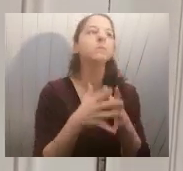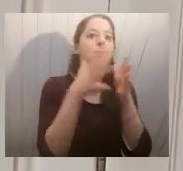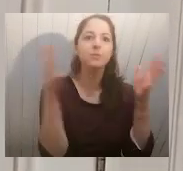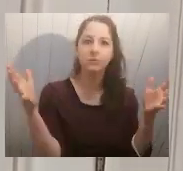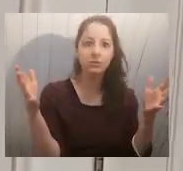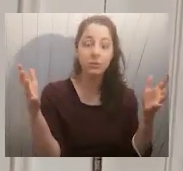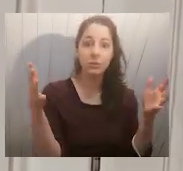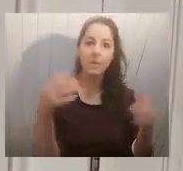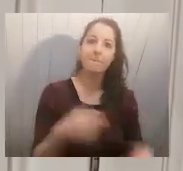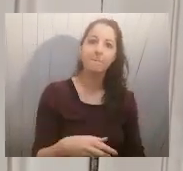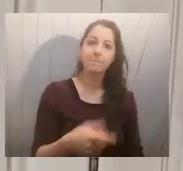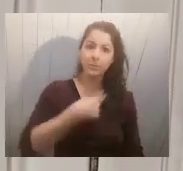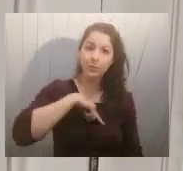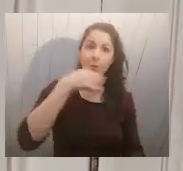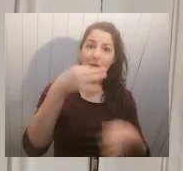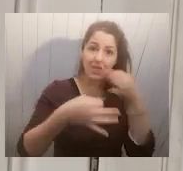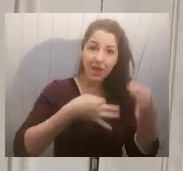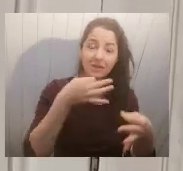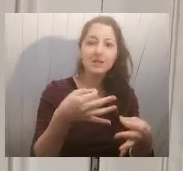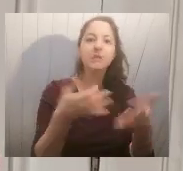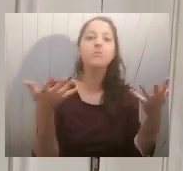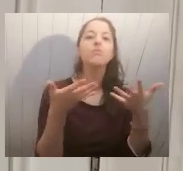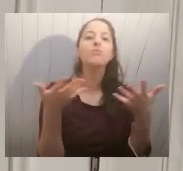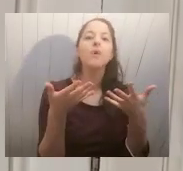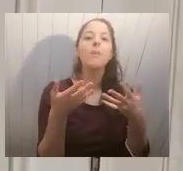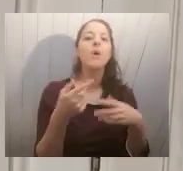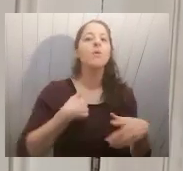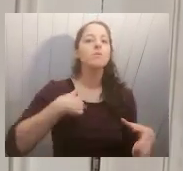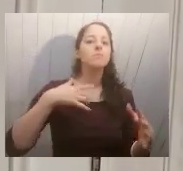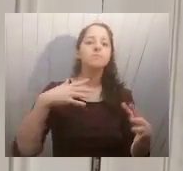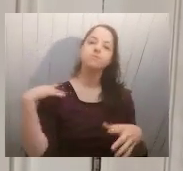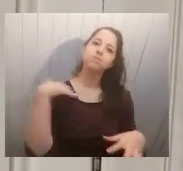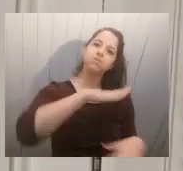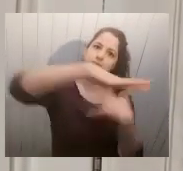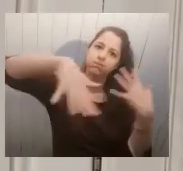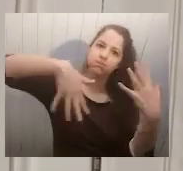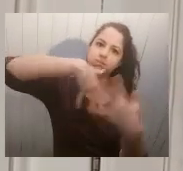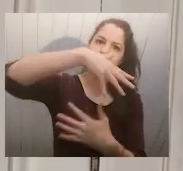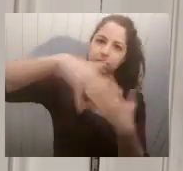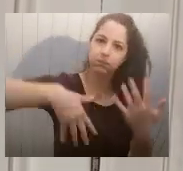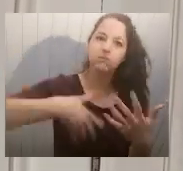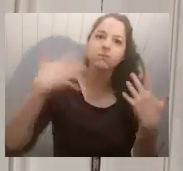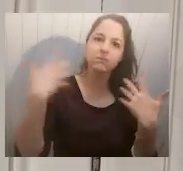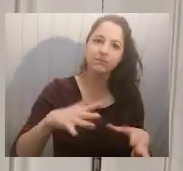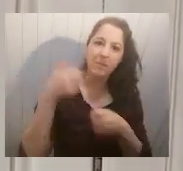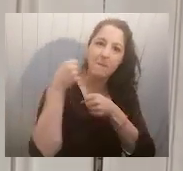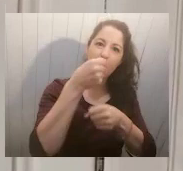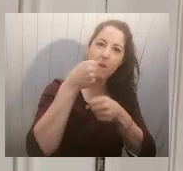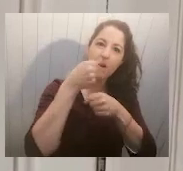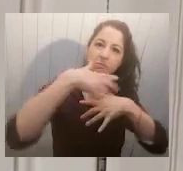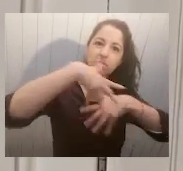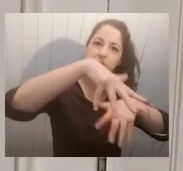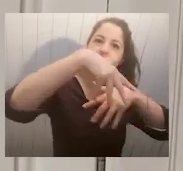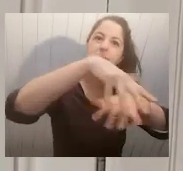demasiado. Para decirlo, tuvimos que levantarnos en una revuelta. Ante este